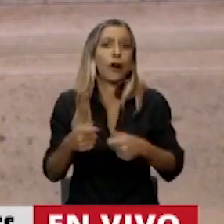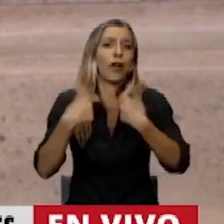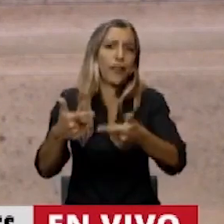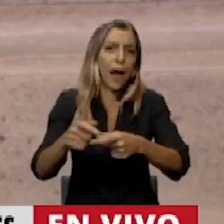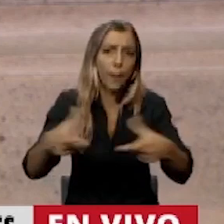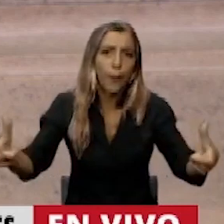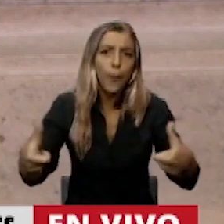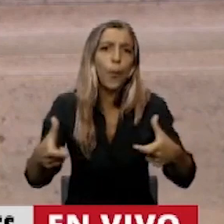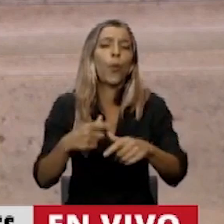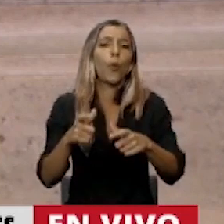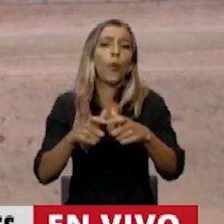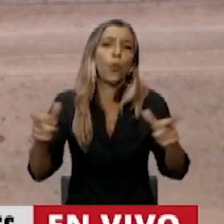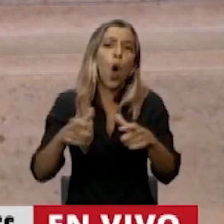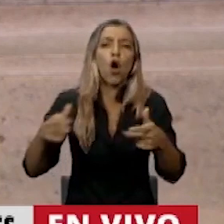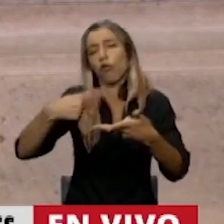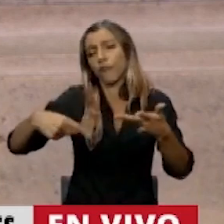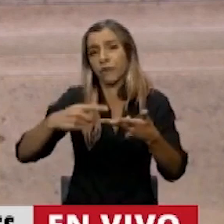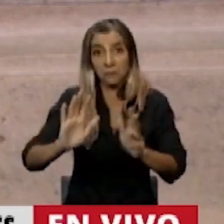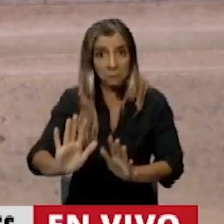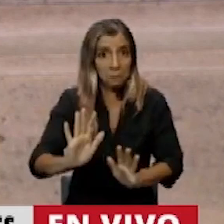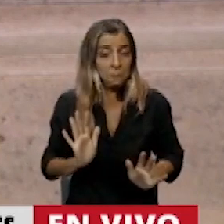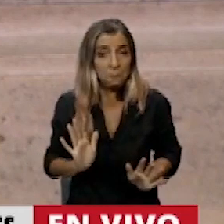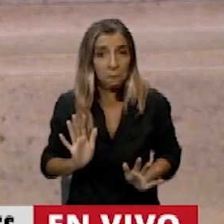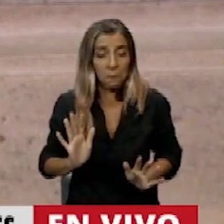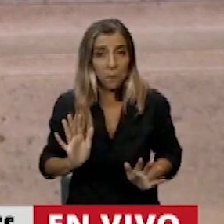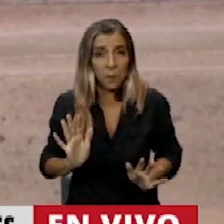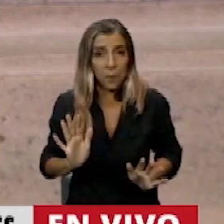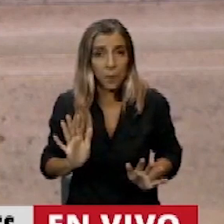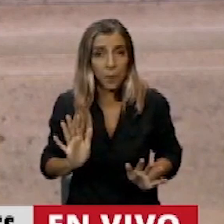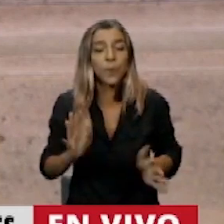acreedores. Por lo tanto,